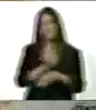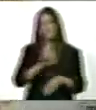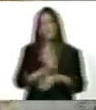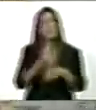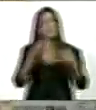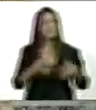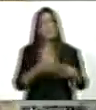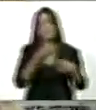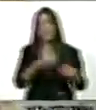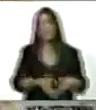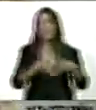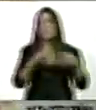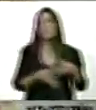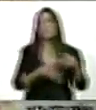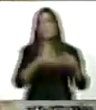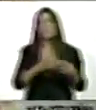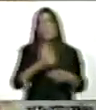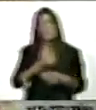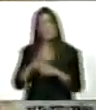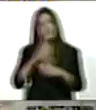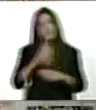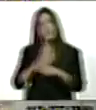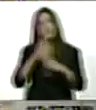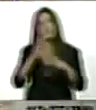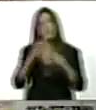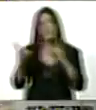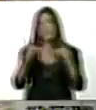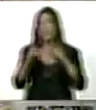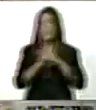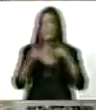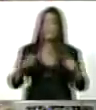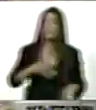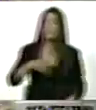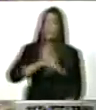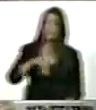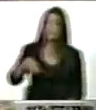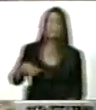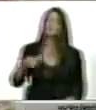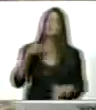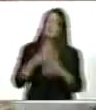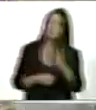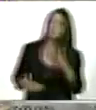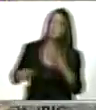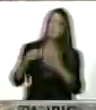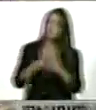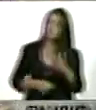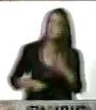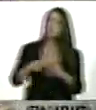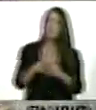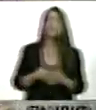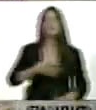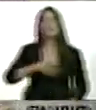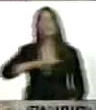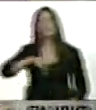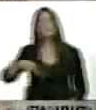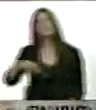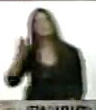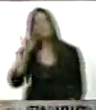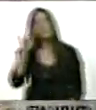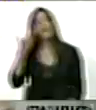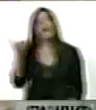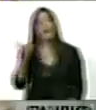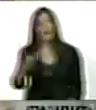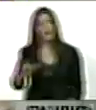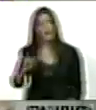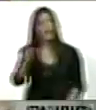forma permanente. Estos son obstáculos que tenemos ante la mesa de diálogo. Ahora, nosotros persistimos. Nosotros sabemos que hay sectores